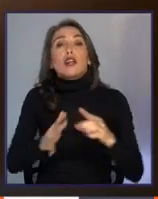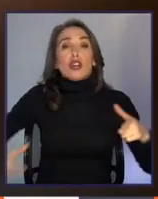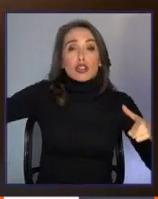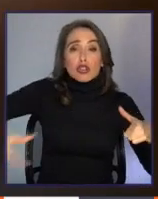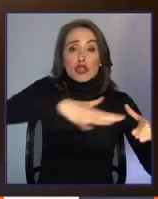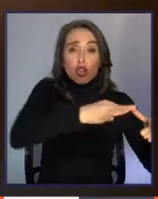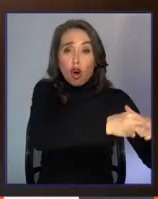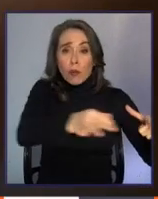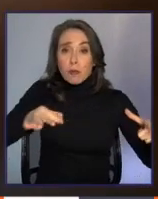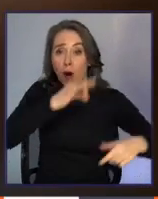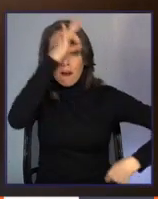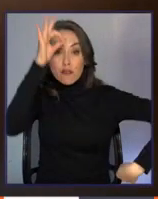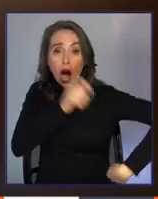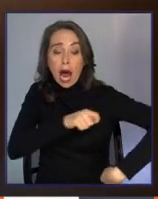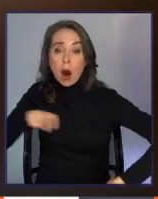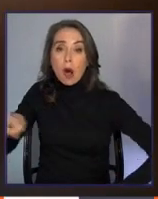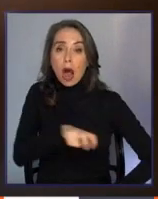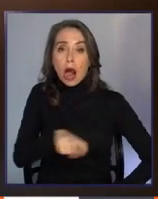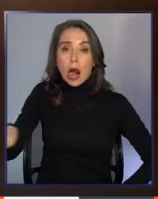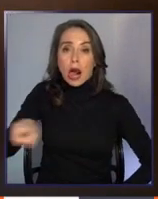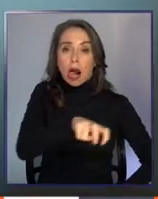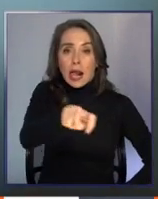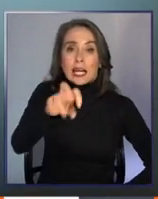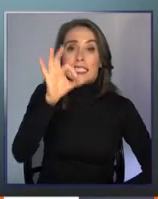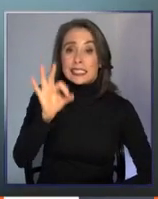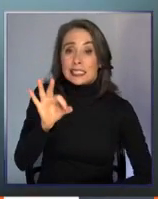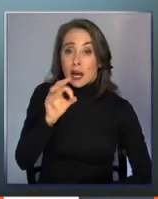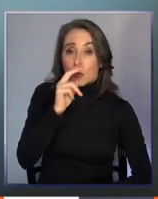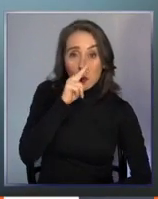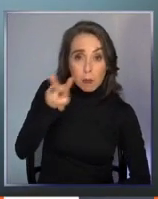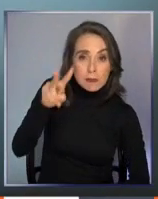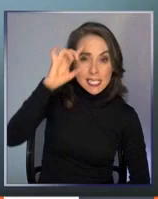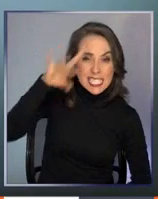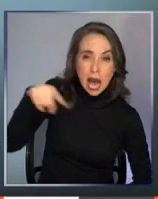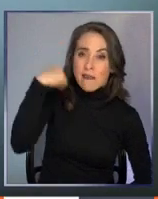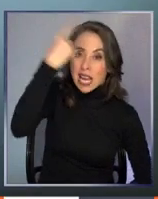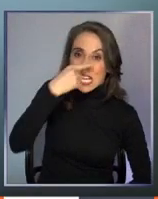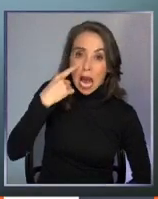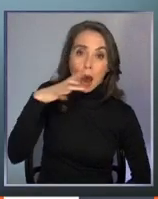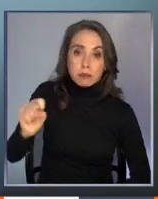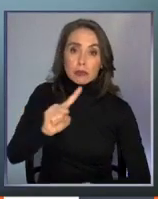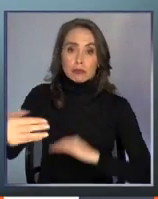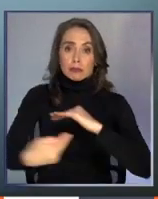Araucanía. Aunque de seguro los locales comerciales ya lo tienen identificado.